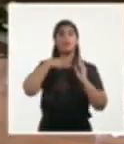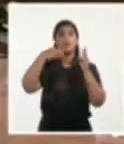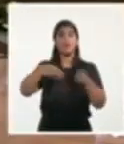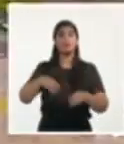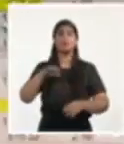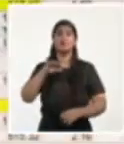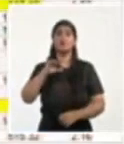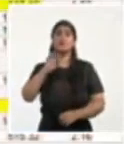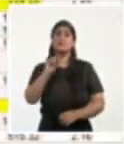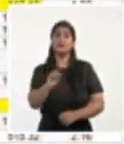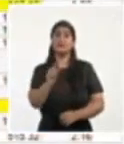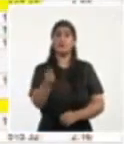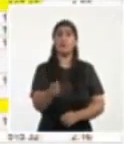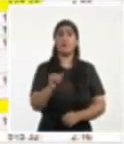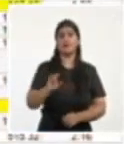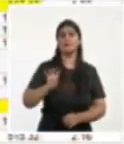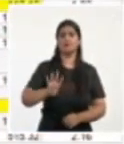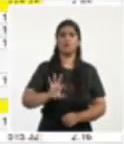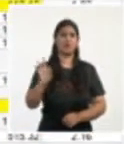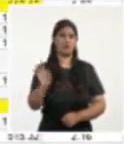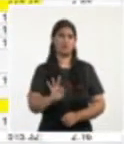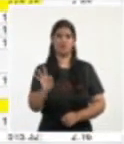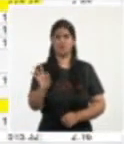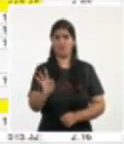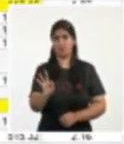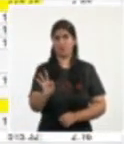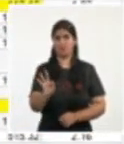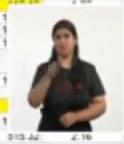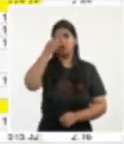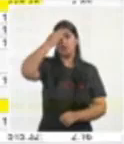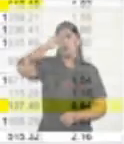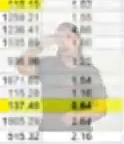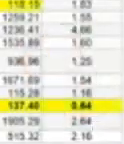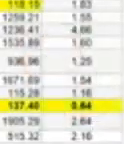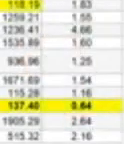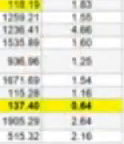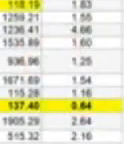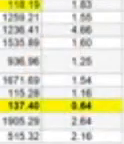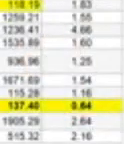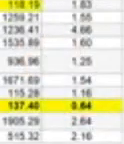0,64. Nadie se acerca a esa letalidad, aquí todo el mundo está por encima de 1.